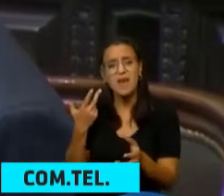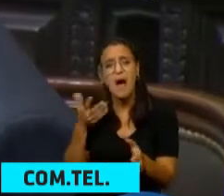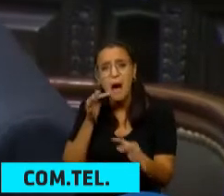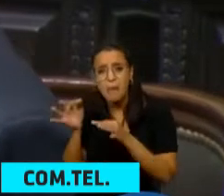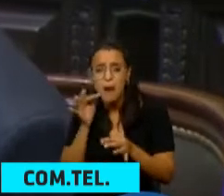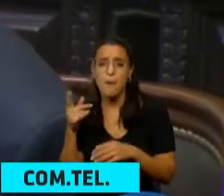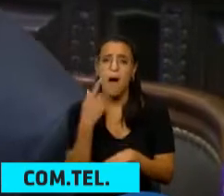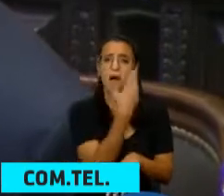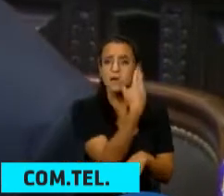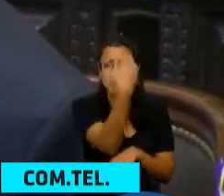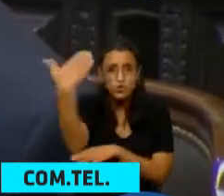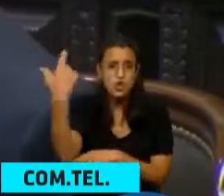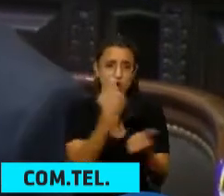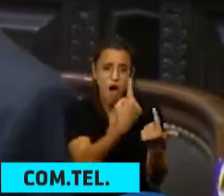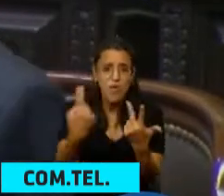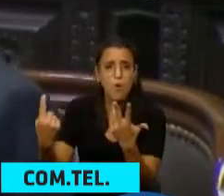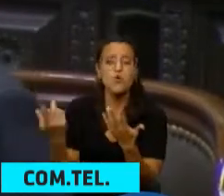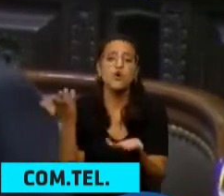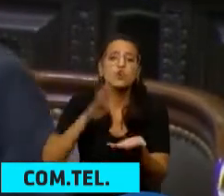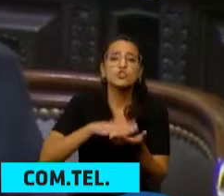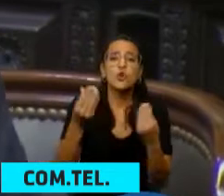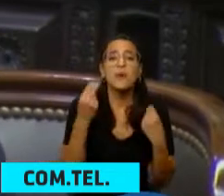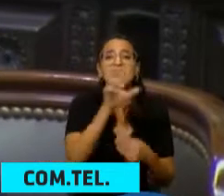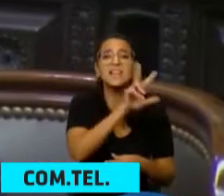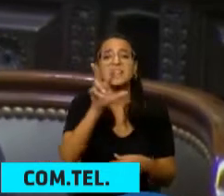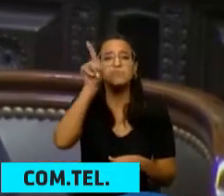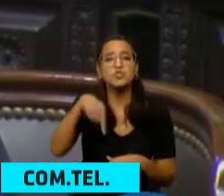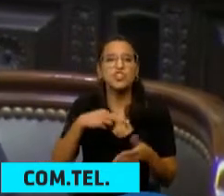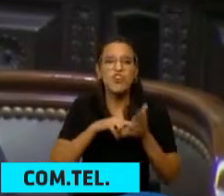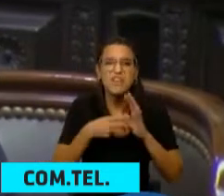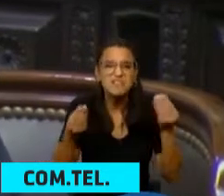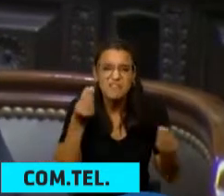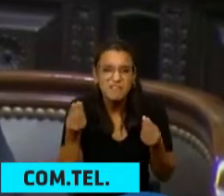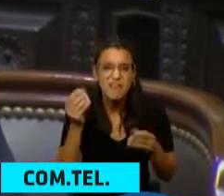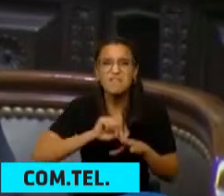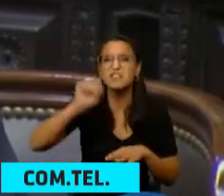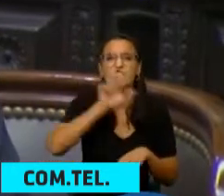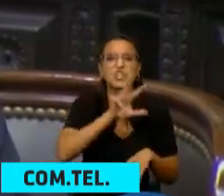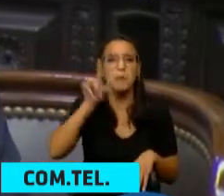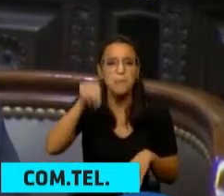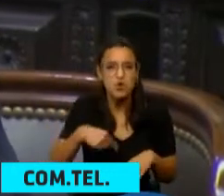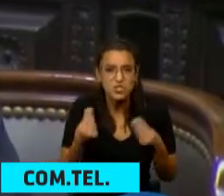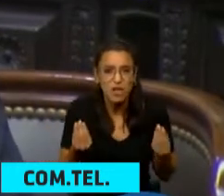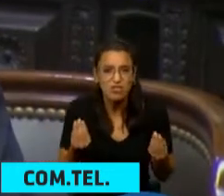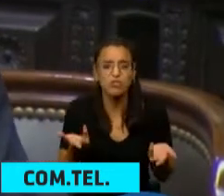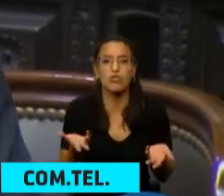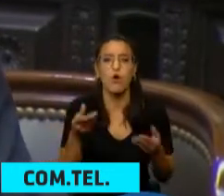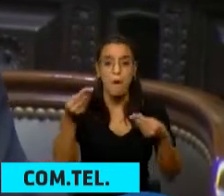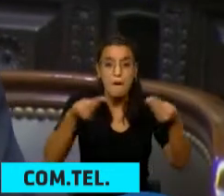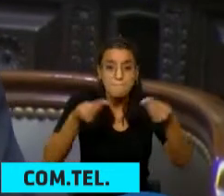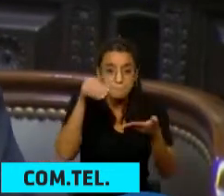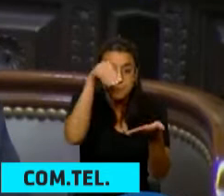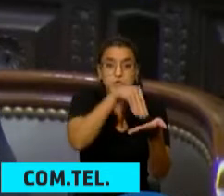que institucional de no querer tener la posibilidad de algo que presentamos nosotros y acompañar. Yo creo